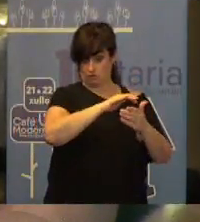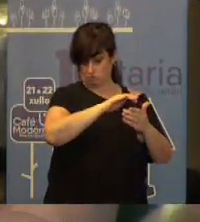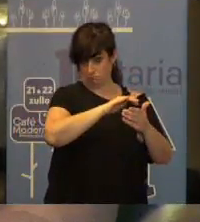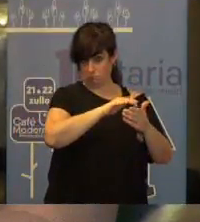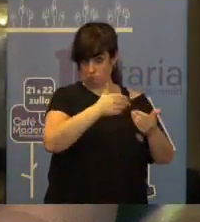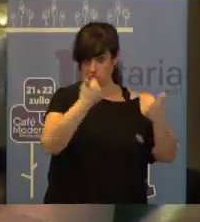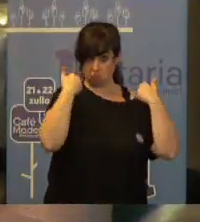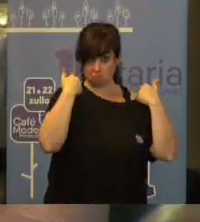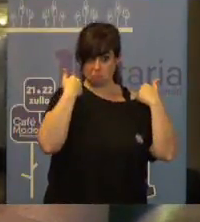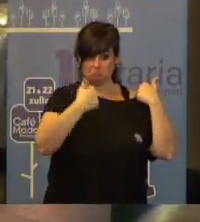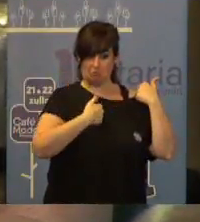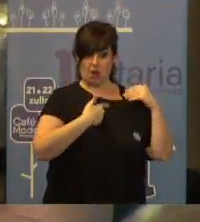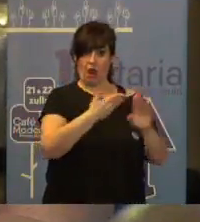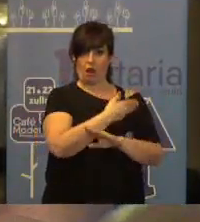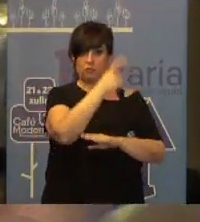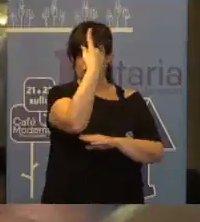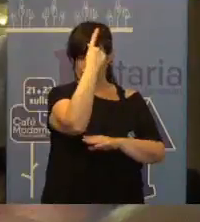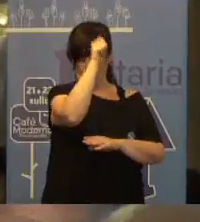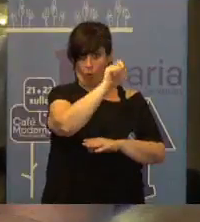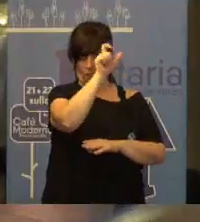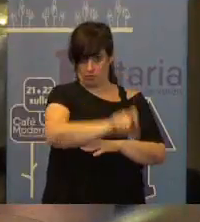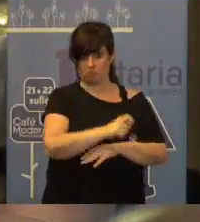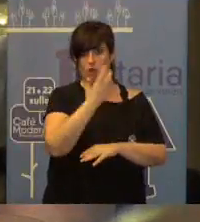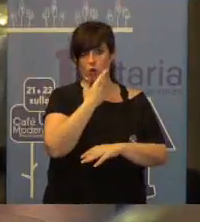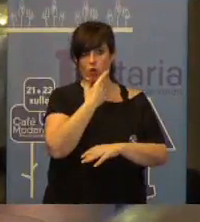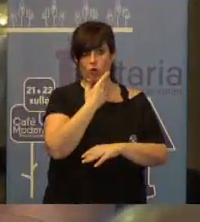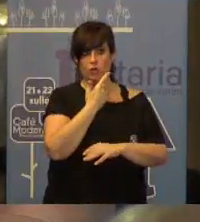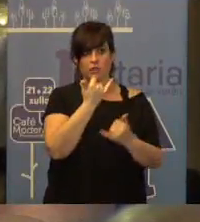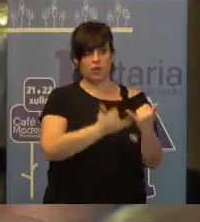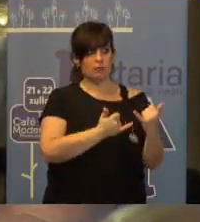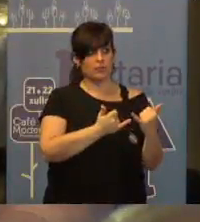que se ocupaba do tal, pois, hombre, non era para meterse con ellos.